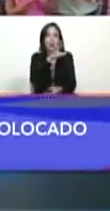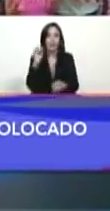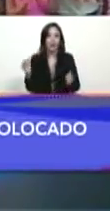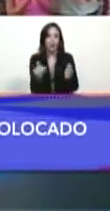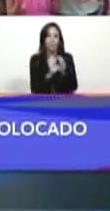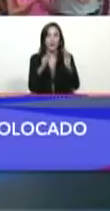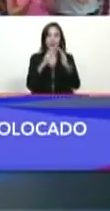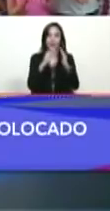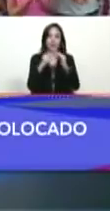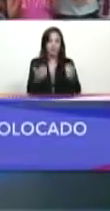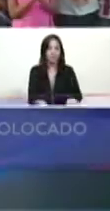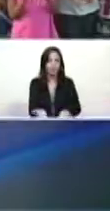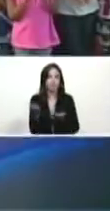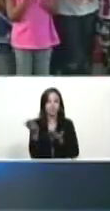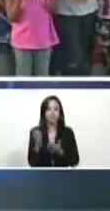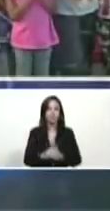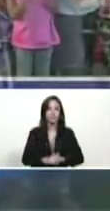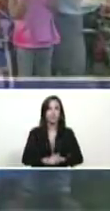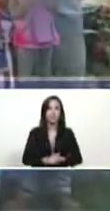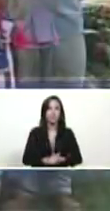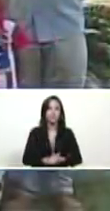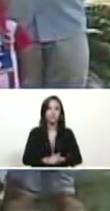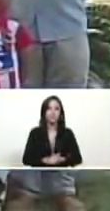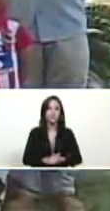2.500.000 viviendas, adelante.